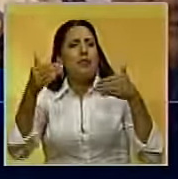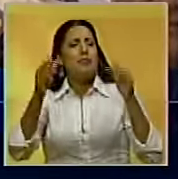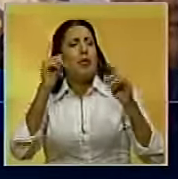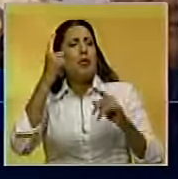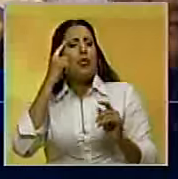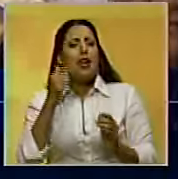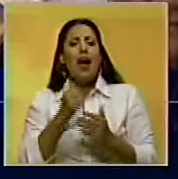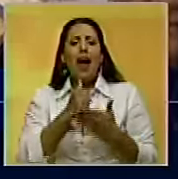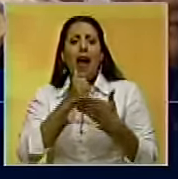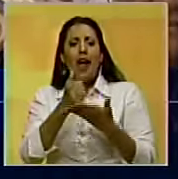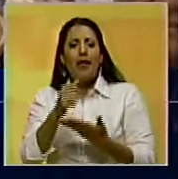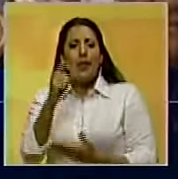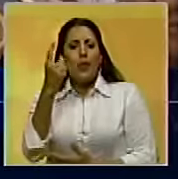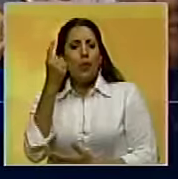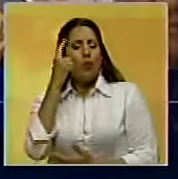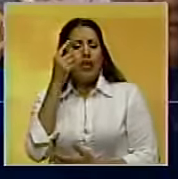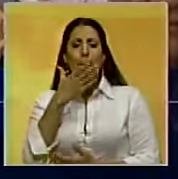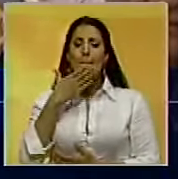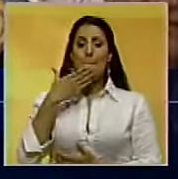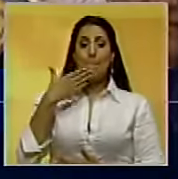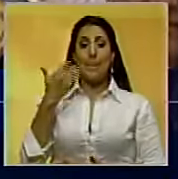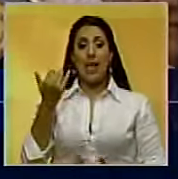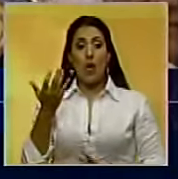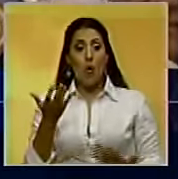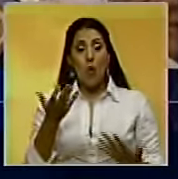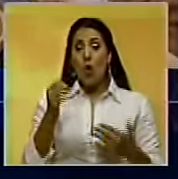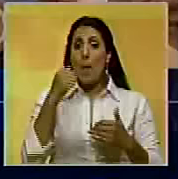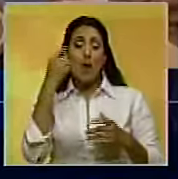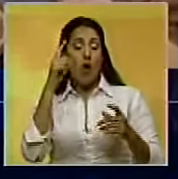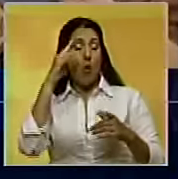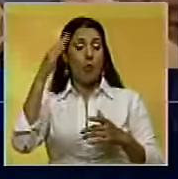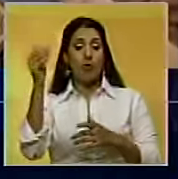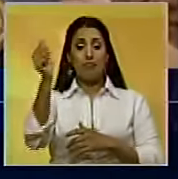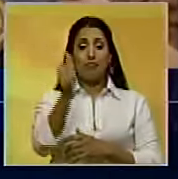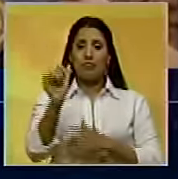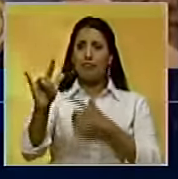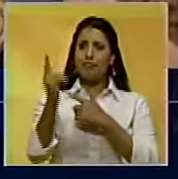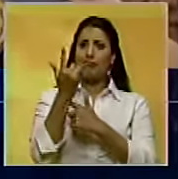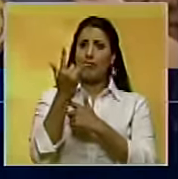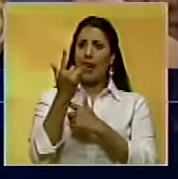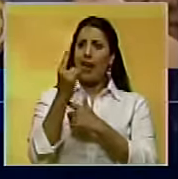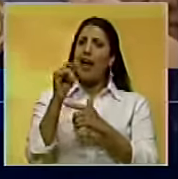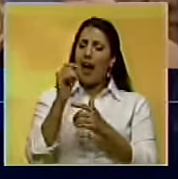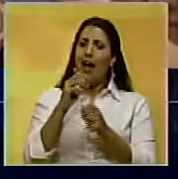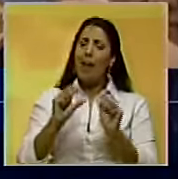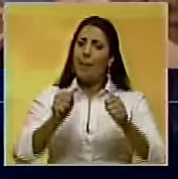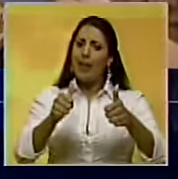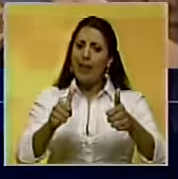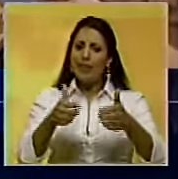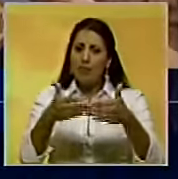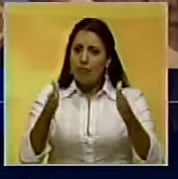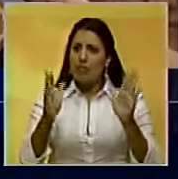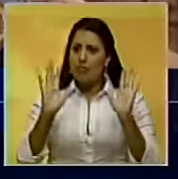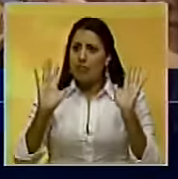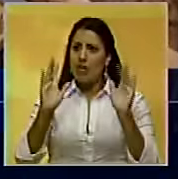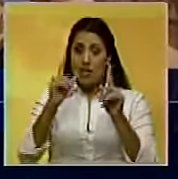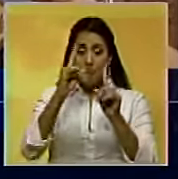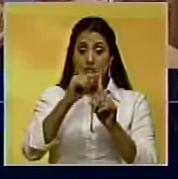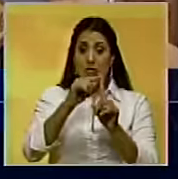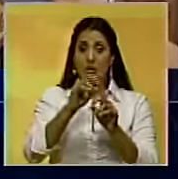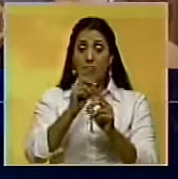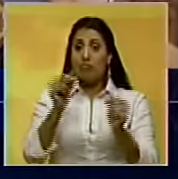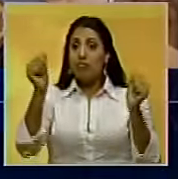supuestamente nos los vendieron como algo lo mejor, resultó que cuando los instalaron, cuando los inauguraron, desde el mismo